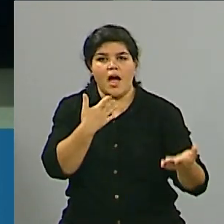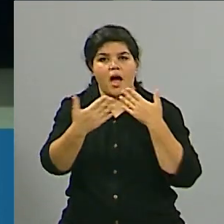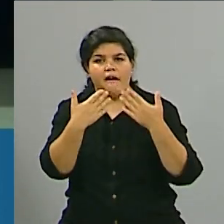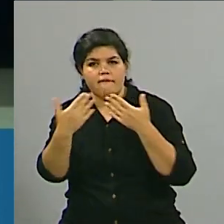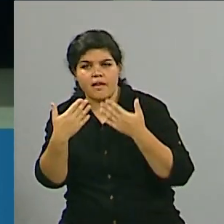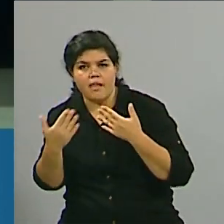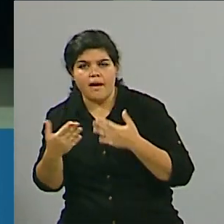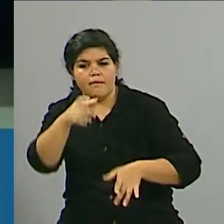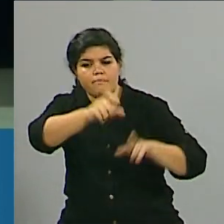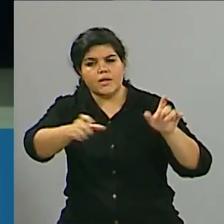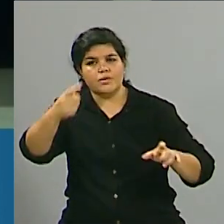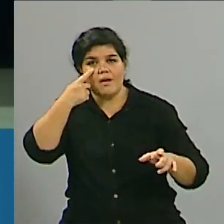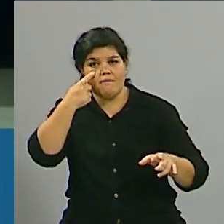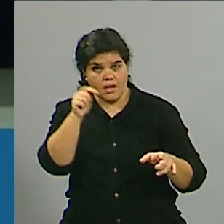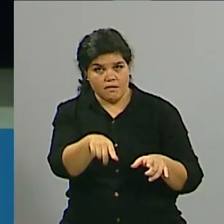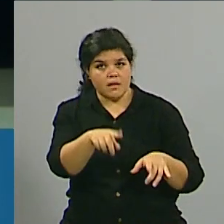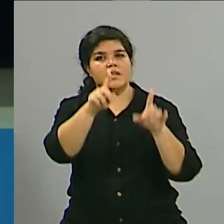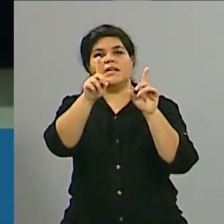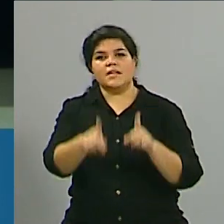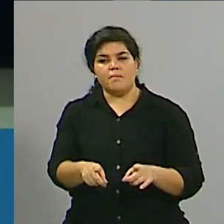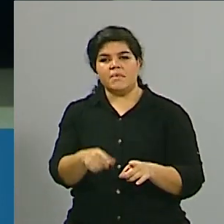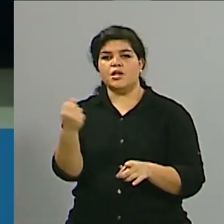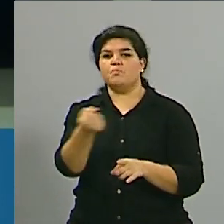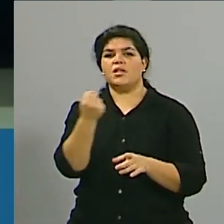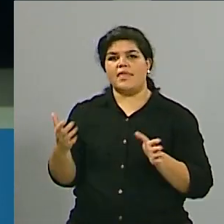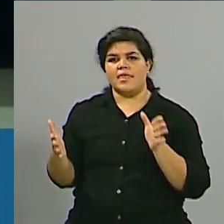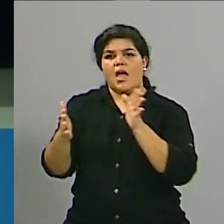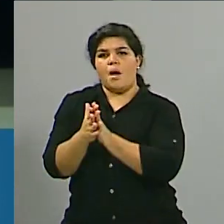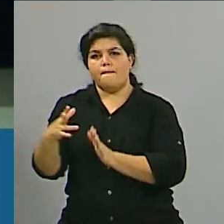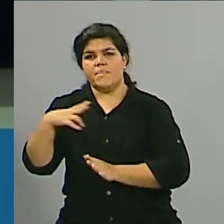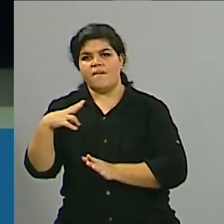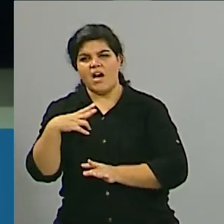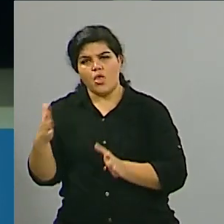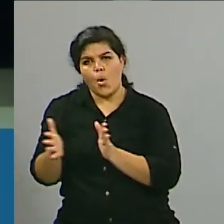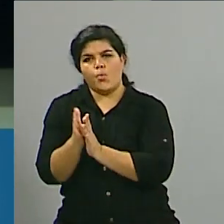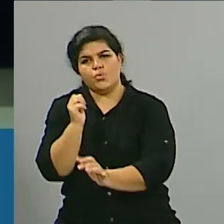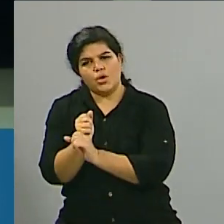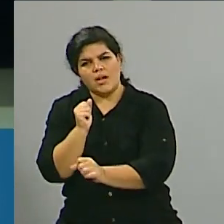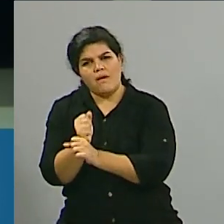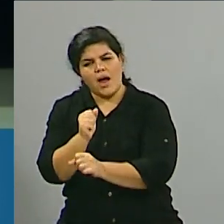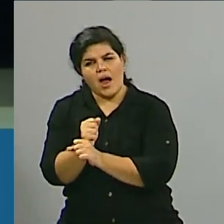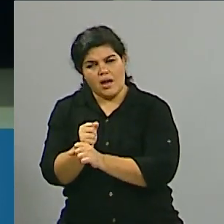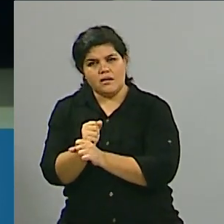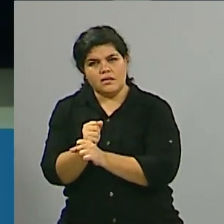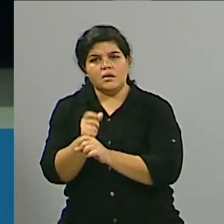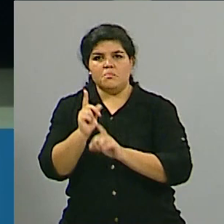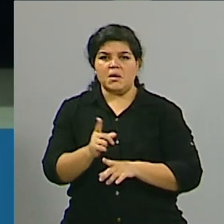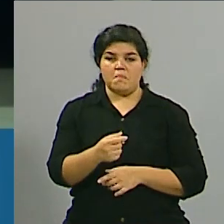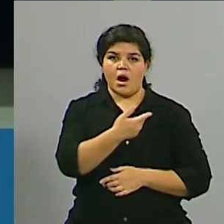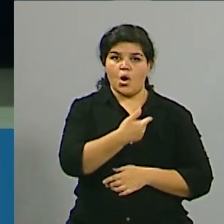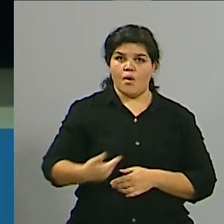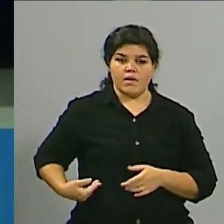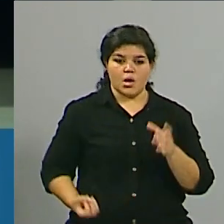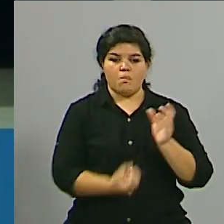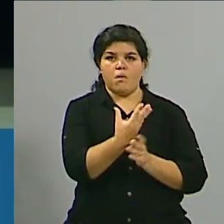mayor consenso con el sector privado, volvernos a amigar con el sector privado y que no sea el Estado el generador de empleo, porque si seguimos